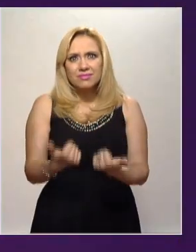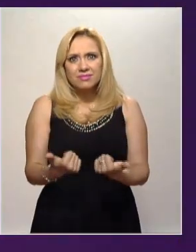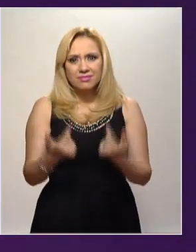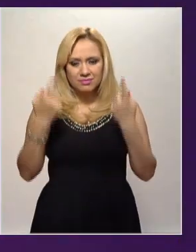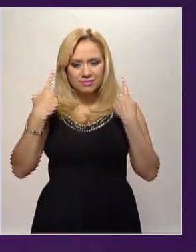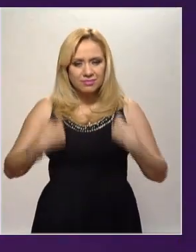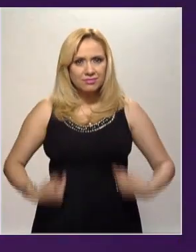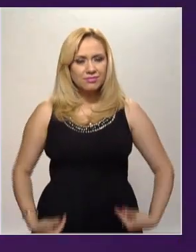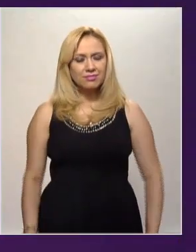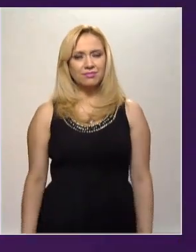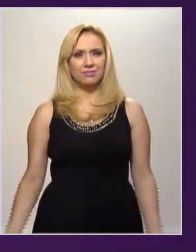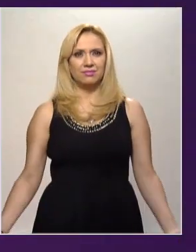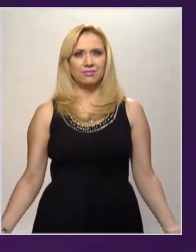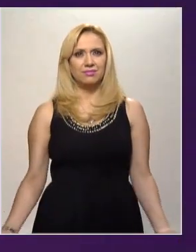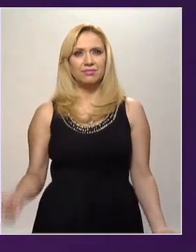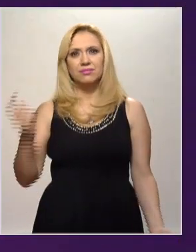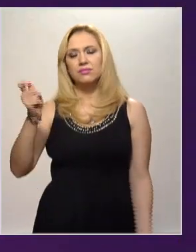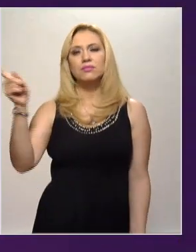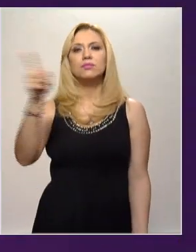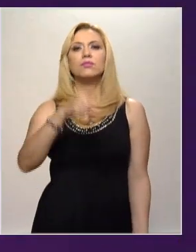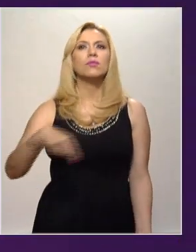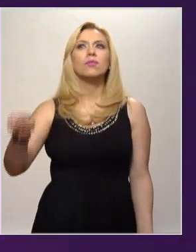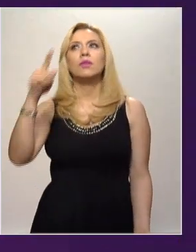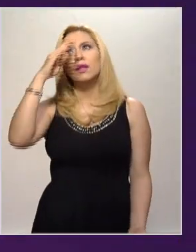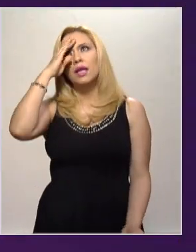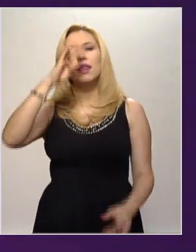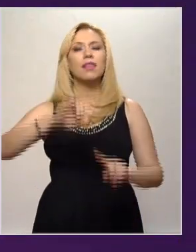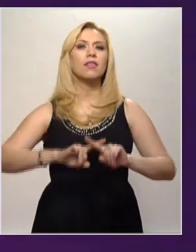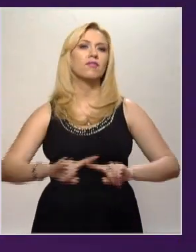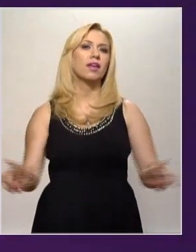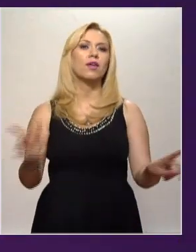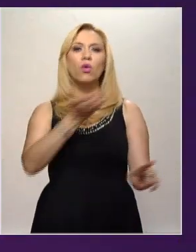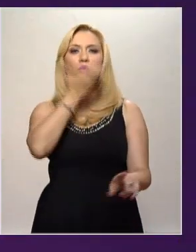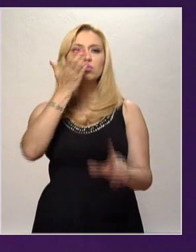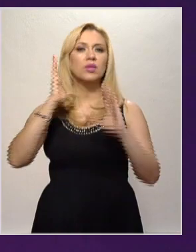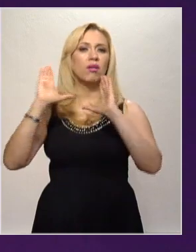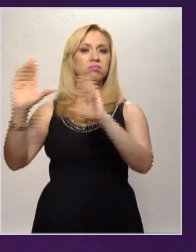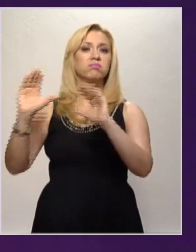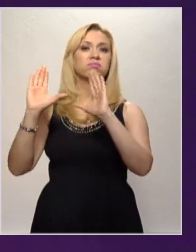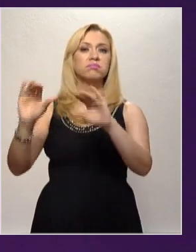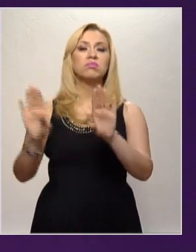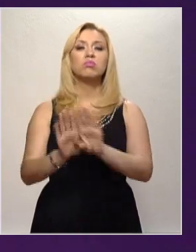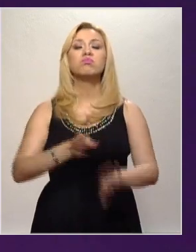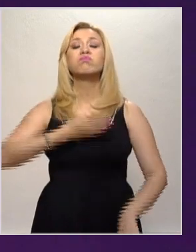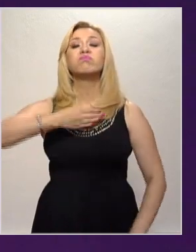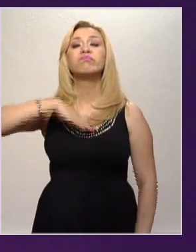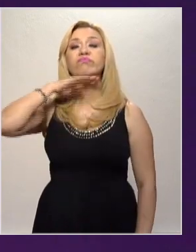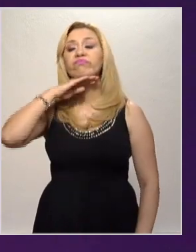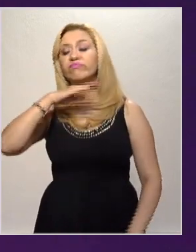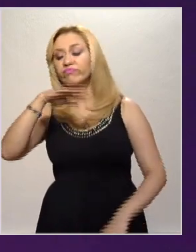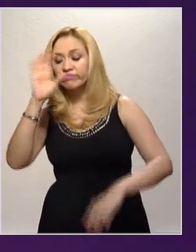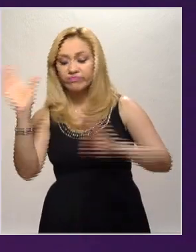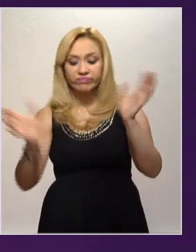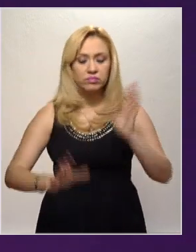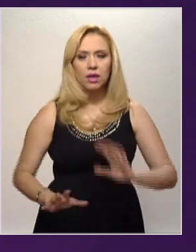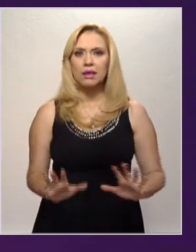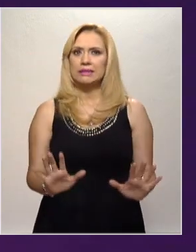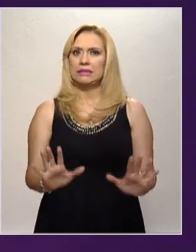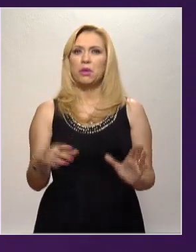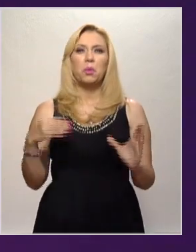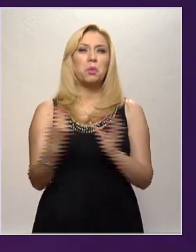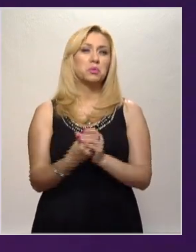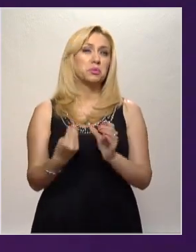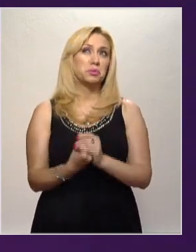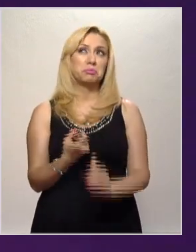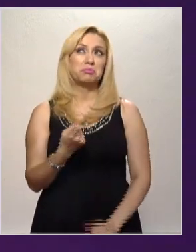dimensión porque la misma concepción que tienen es muy distinta. Entonces, y eso no se va a lograr solamente con unos cursitos